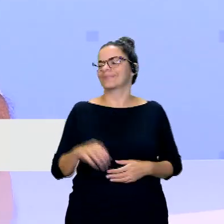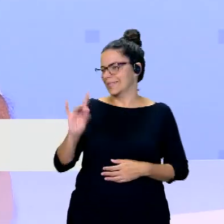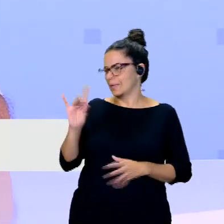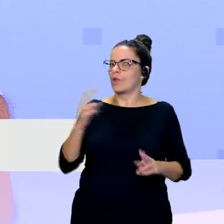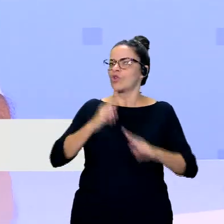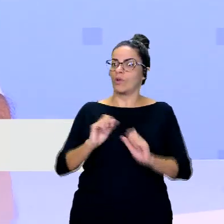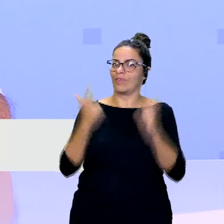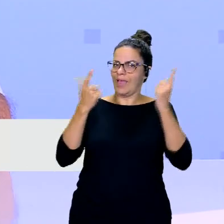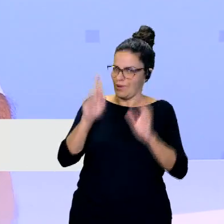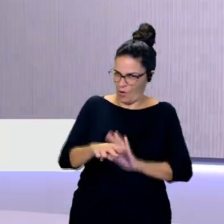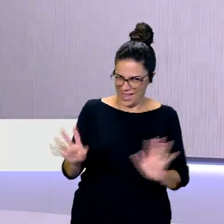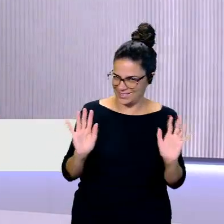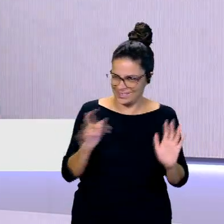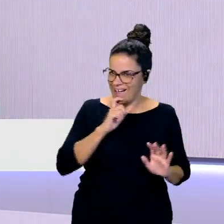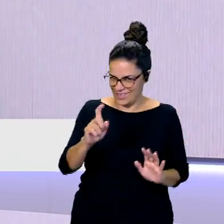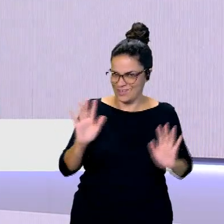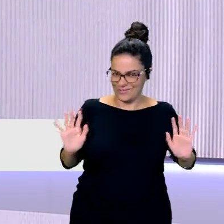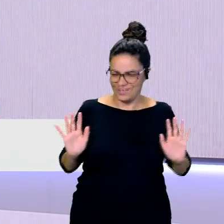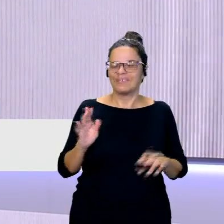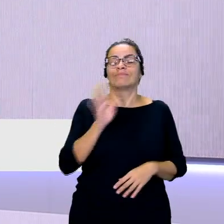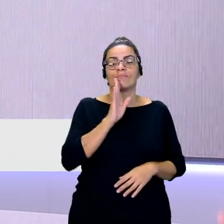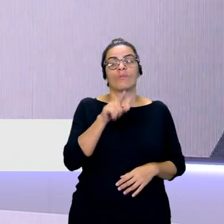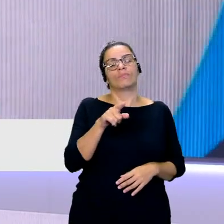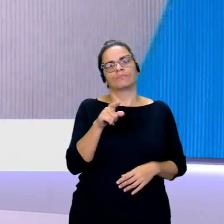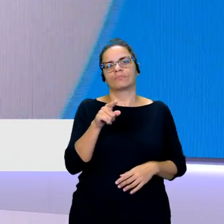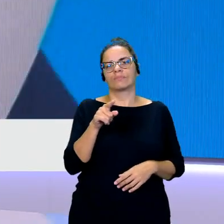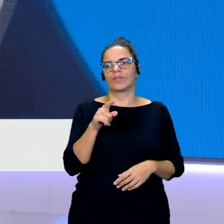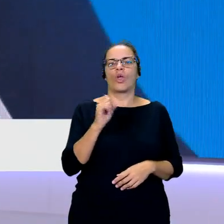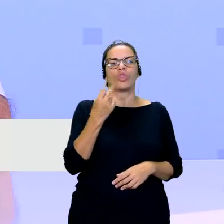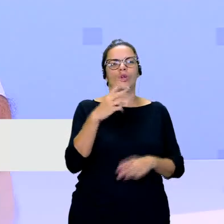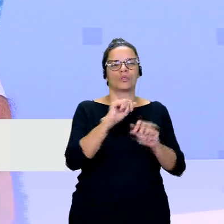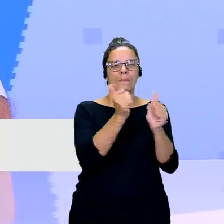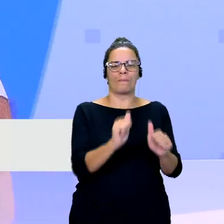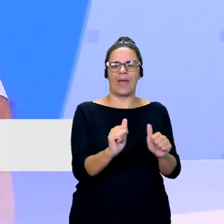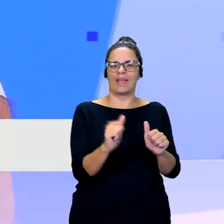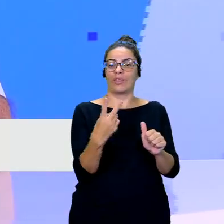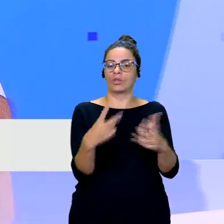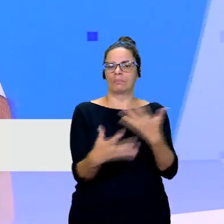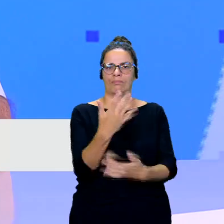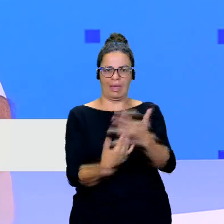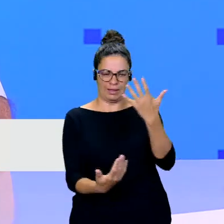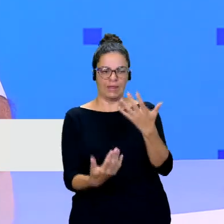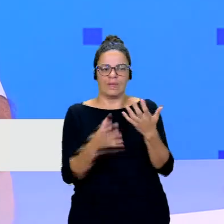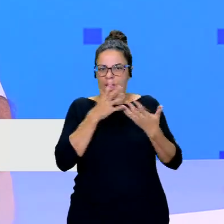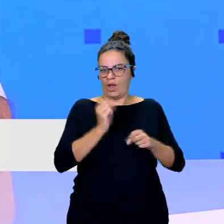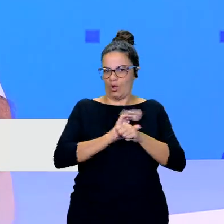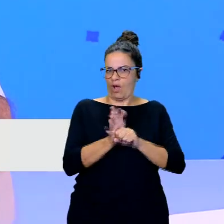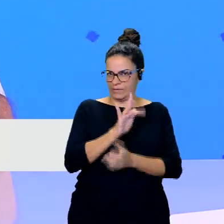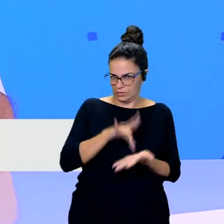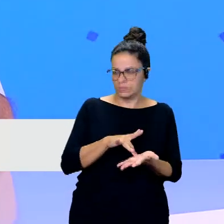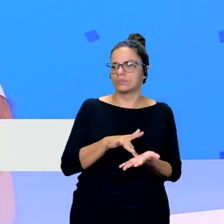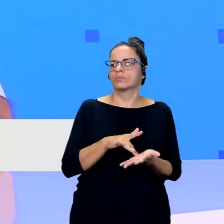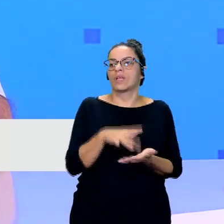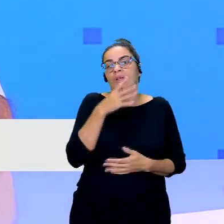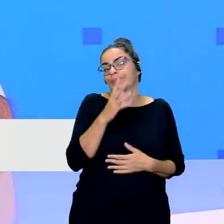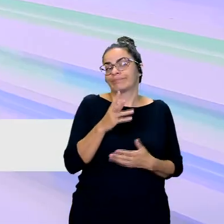oficiales, que conste, ¿no? Efectivamente, como bien has dicho, se trata de una unión de dos variantes, lo que está ocurriendo con el COVID en este momento, ¿no? Cada vez